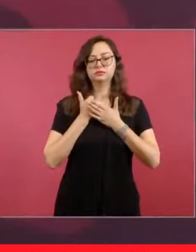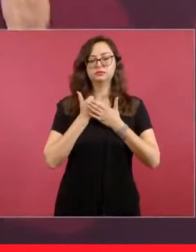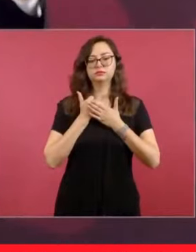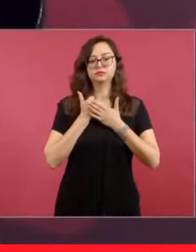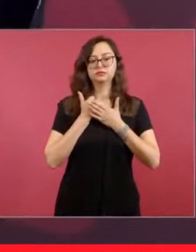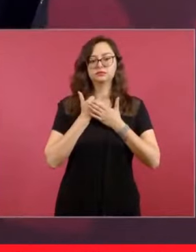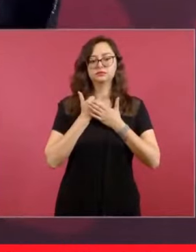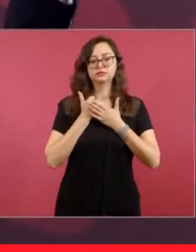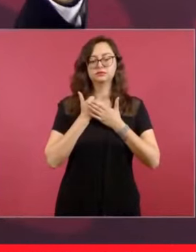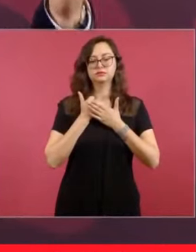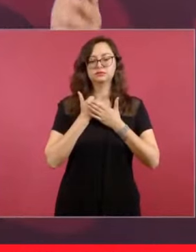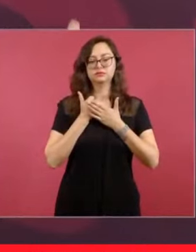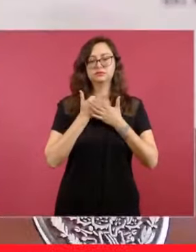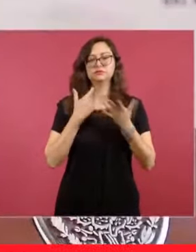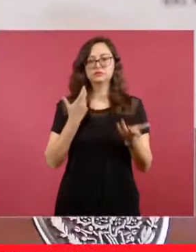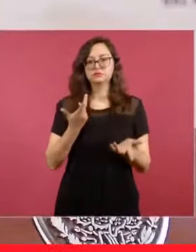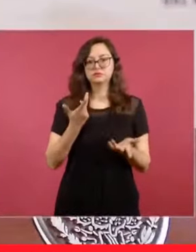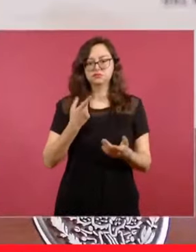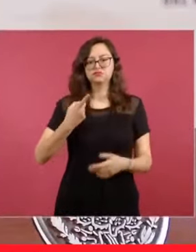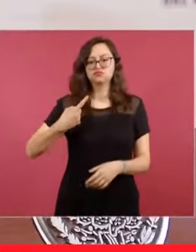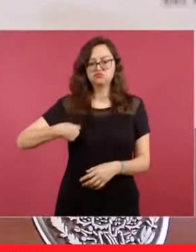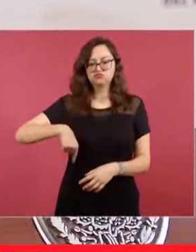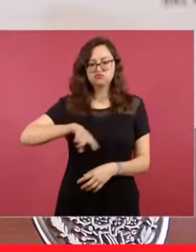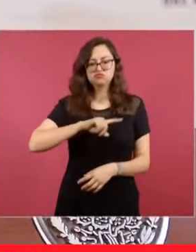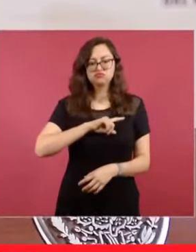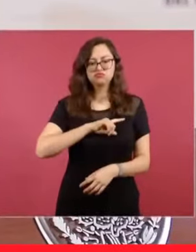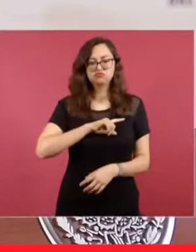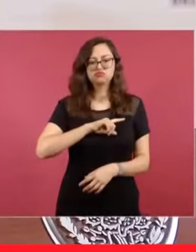y nosotros vamos